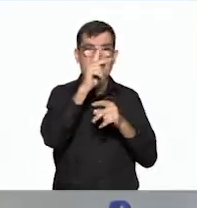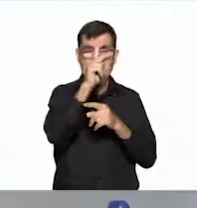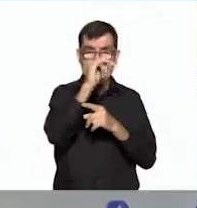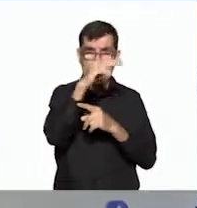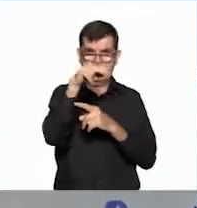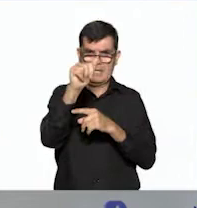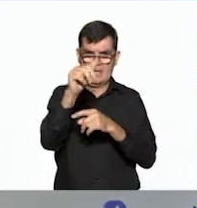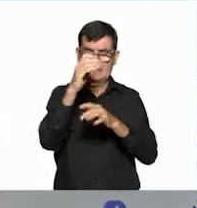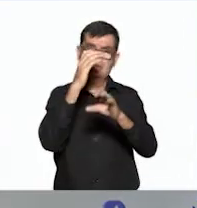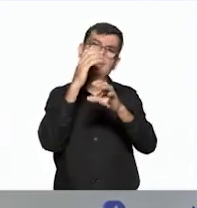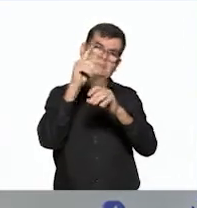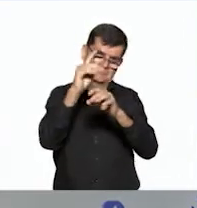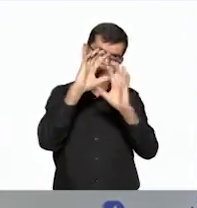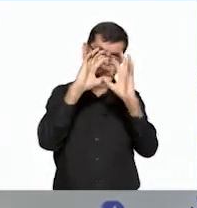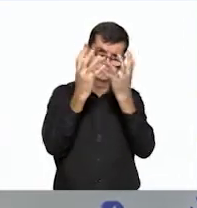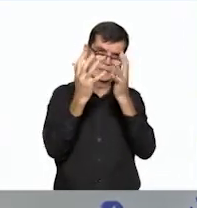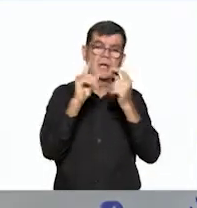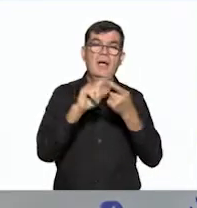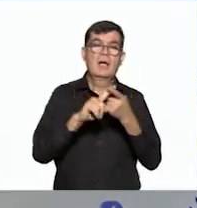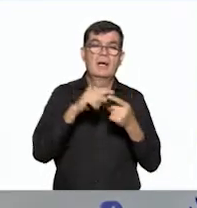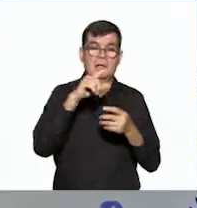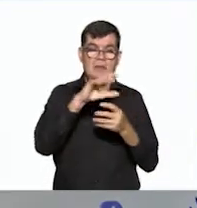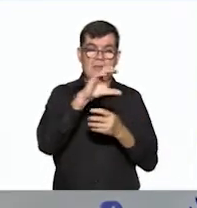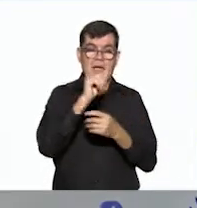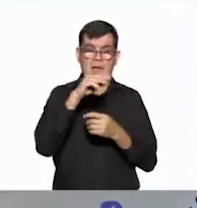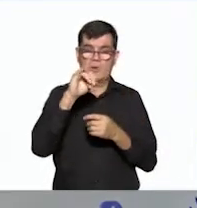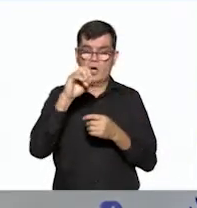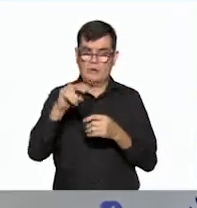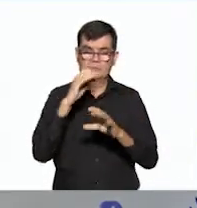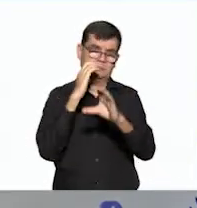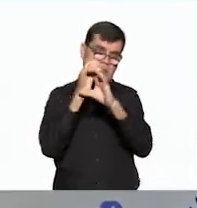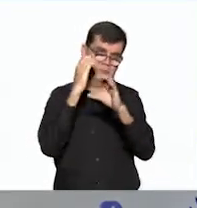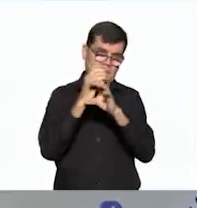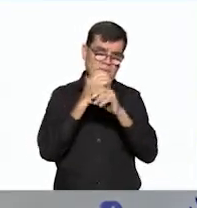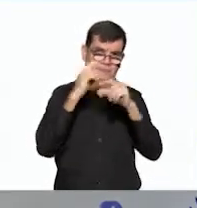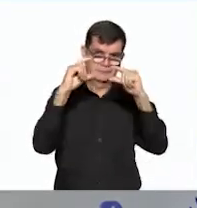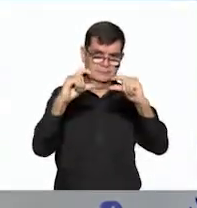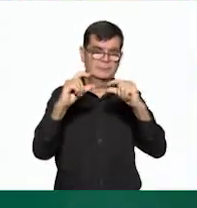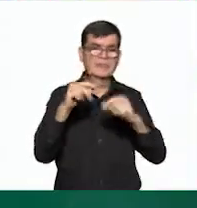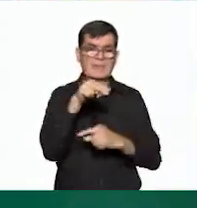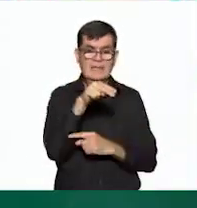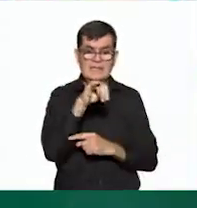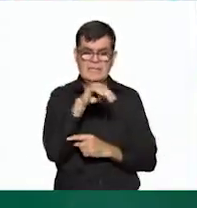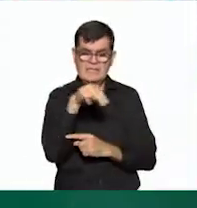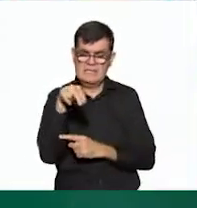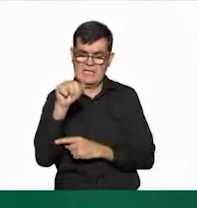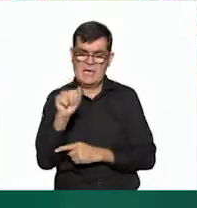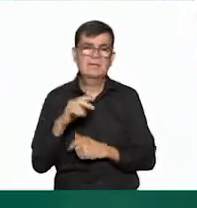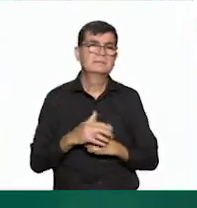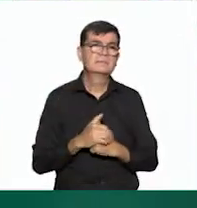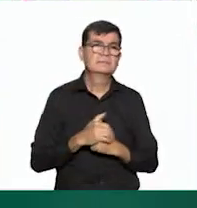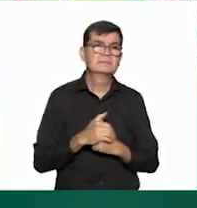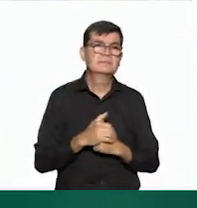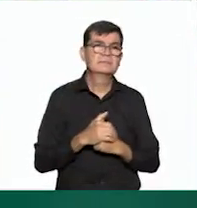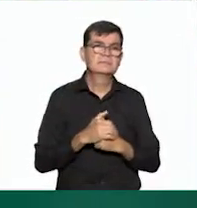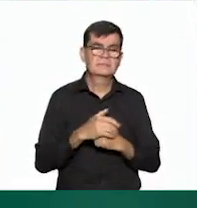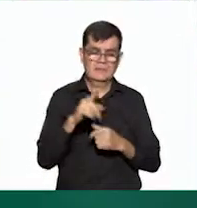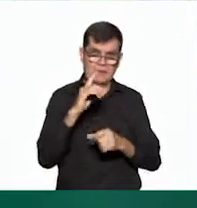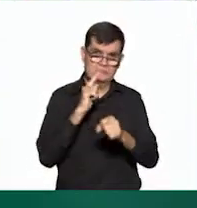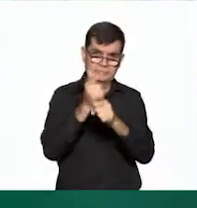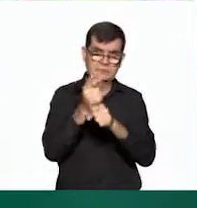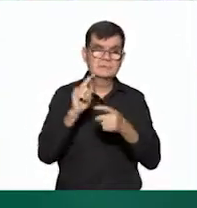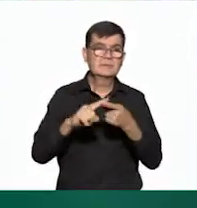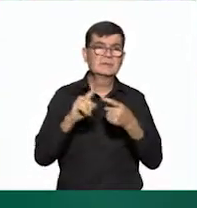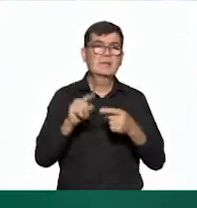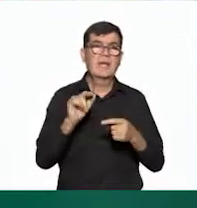Observa, Ale, porque aquí hay unas rimas escondidas. ¿Esta es una? Una niña. Bien. Ya las estás encontrando. ¿Y